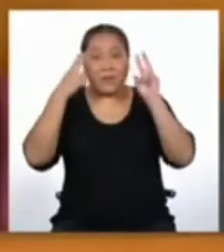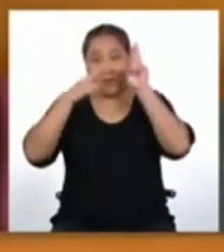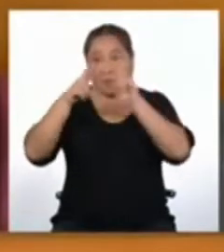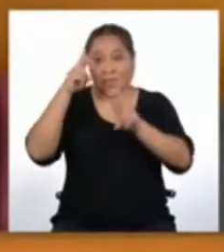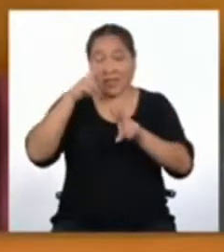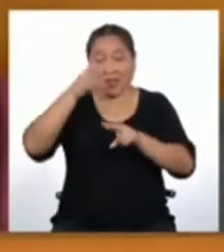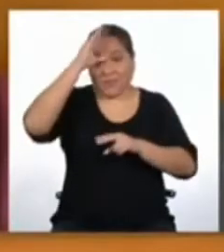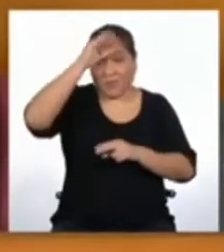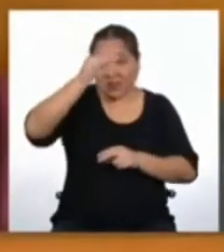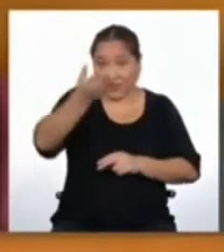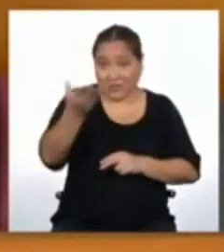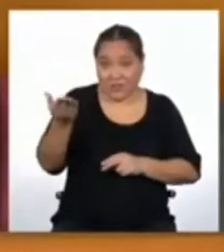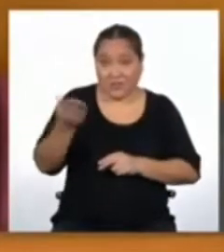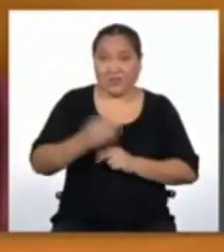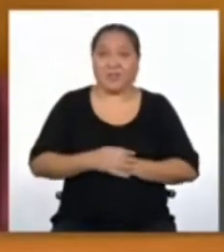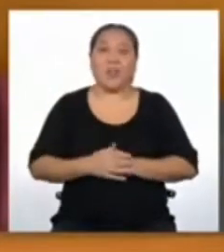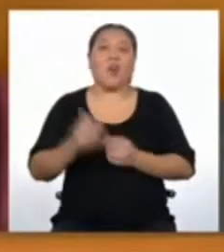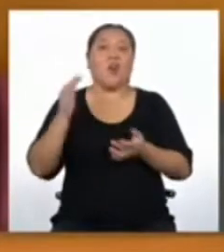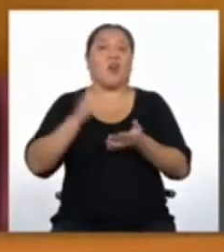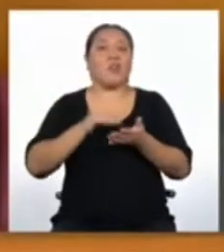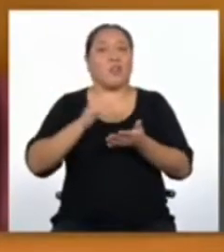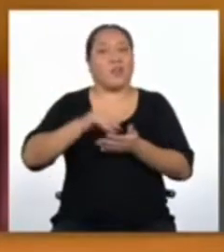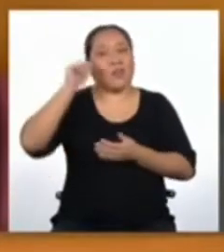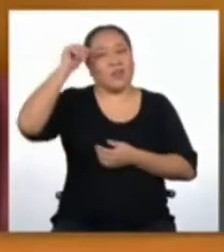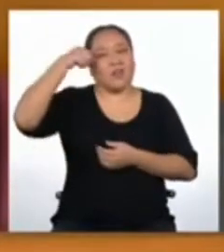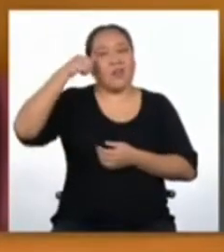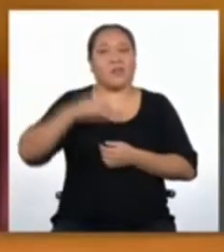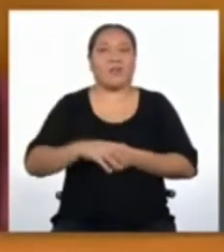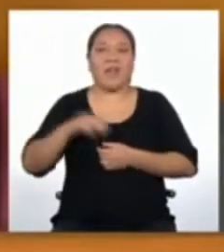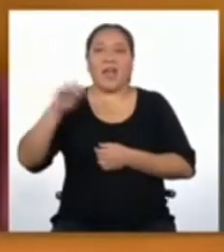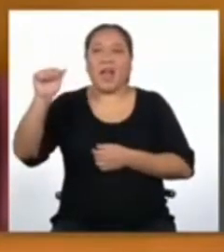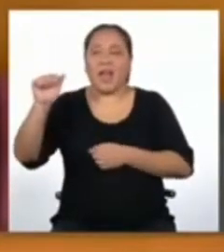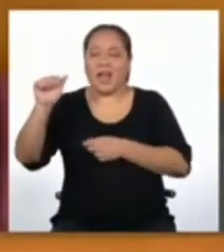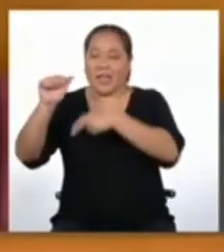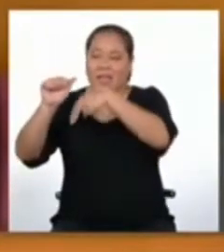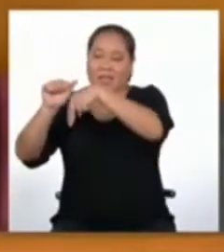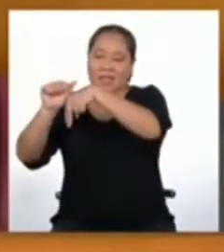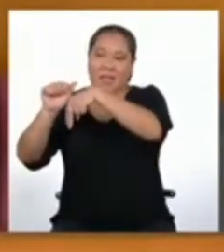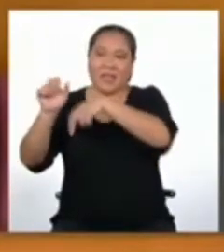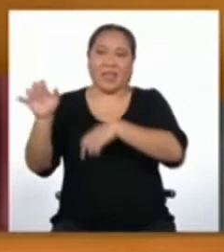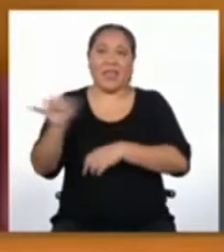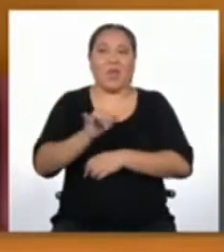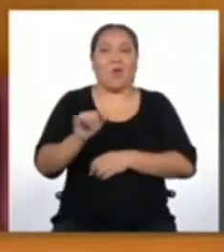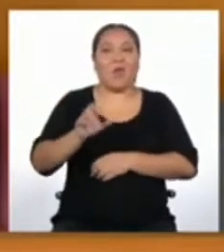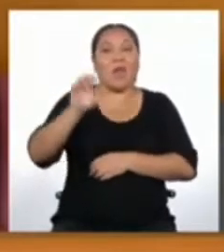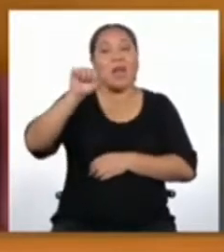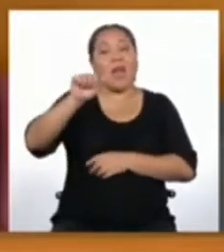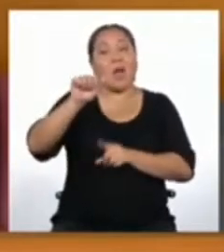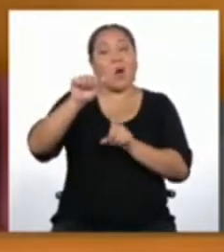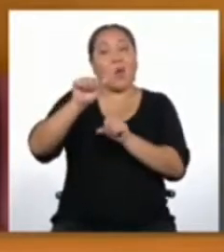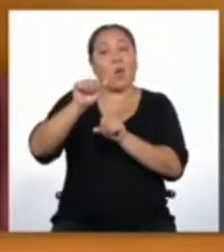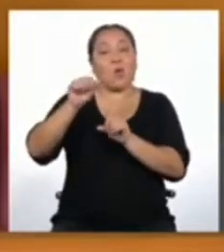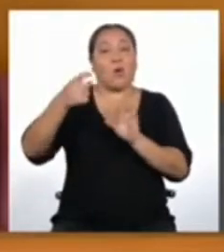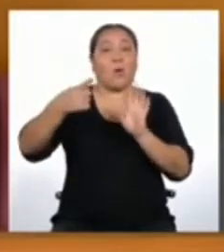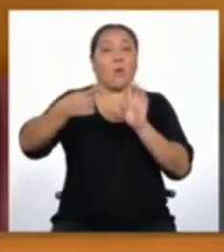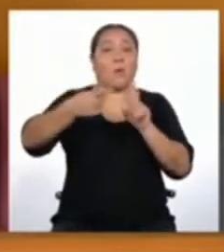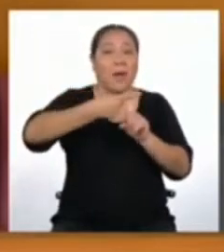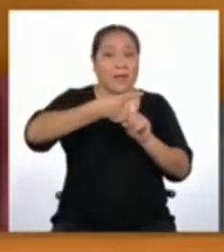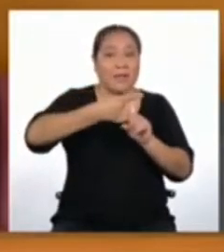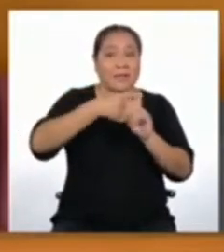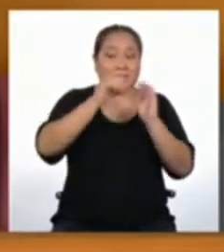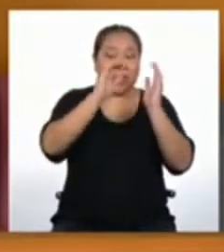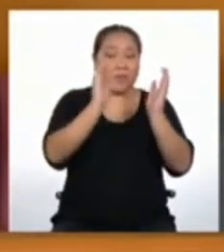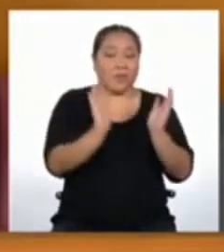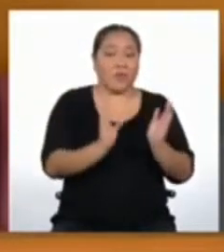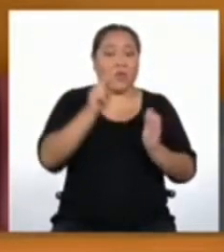bien, chicas y chicos, es hora de volver a aplicarla. A sub n igual a sub 1 más